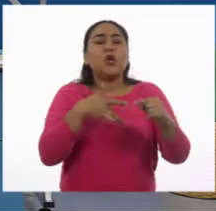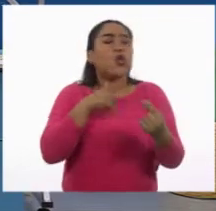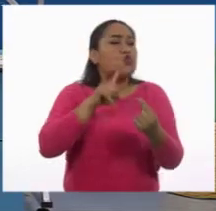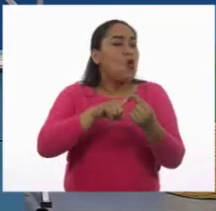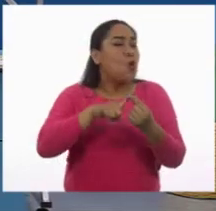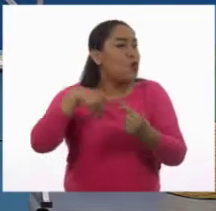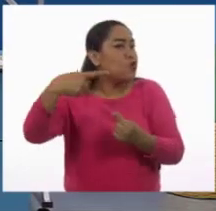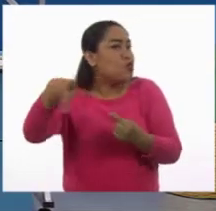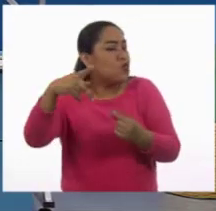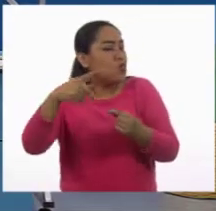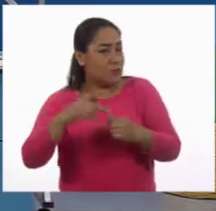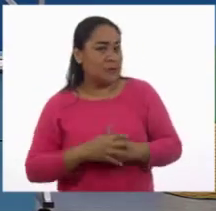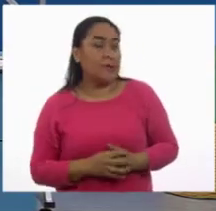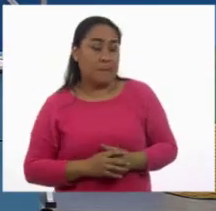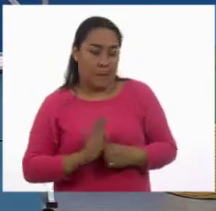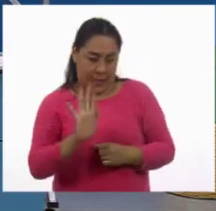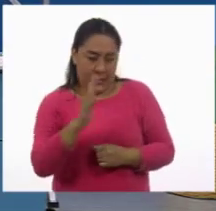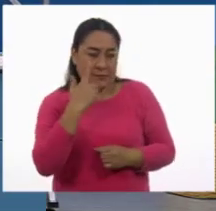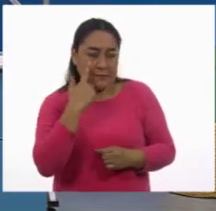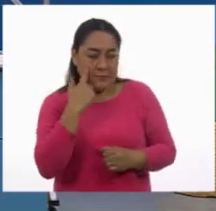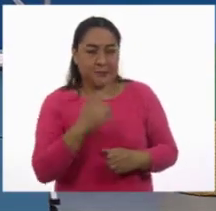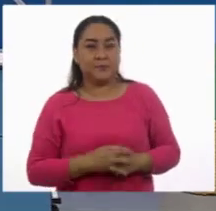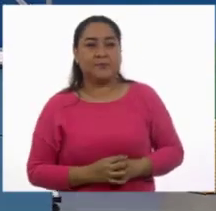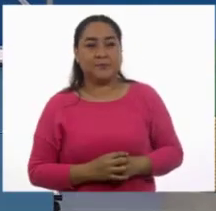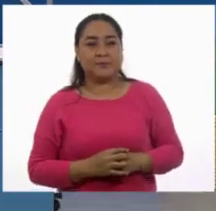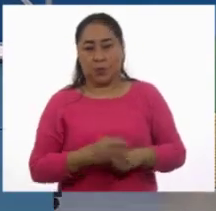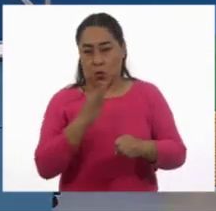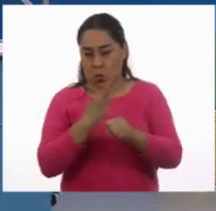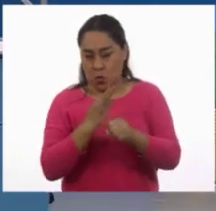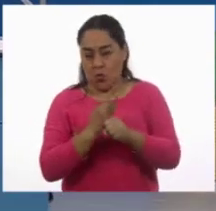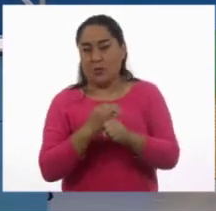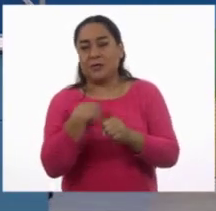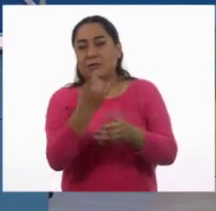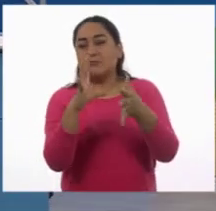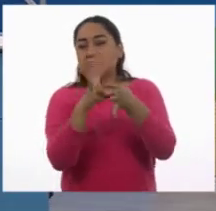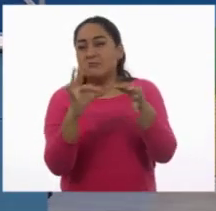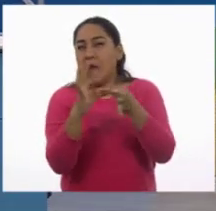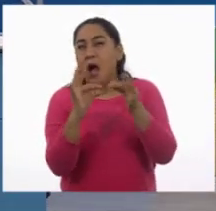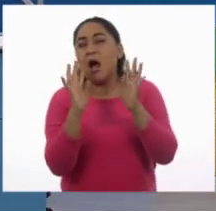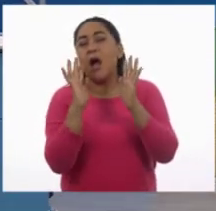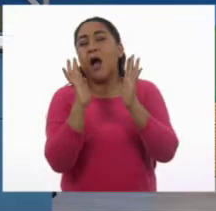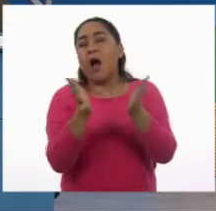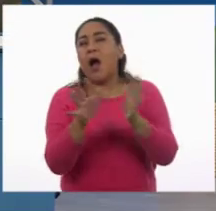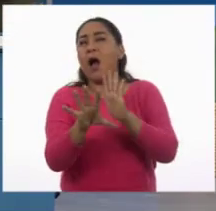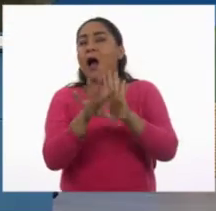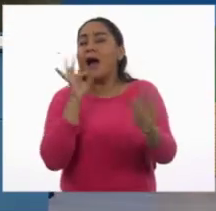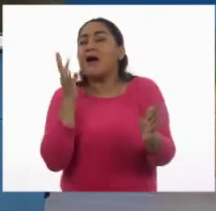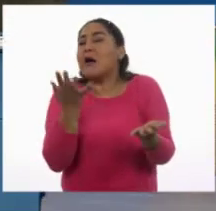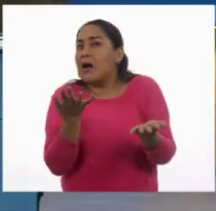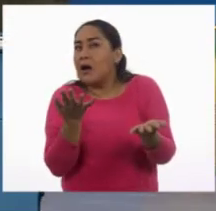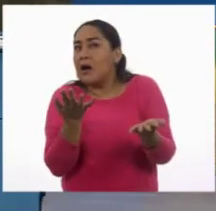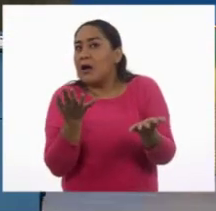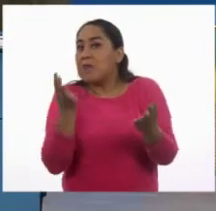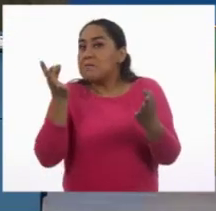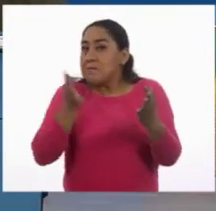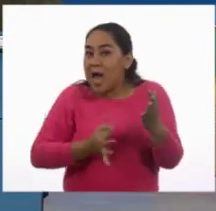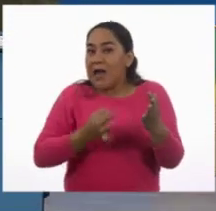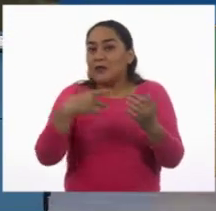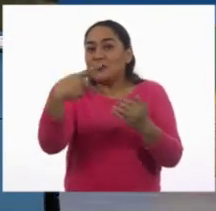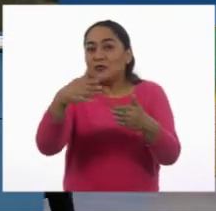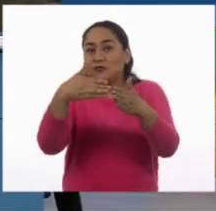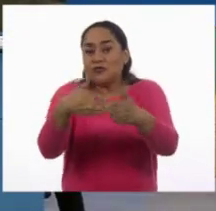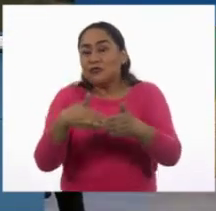instrucciones o parte de cómo se tiene que decir para que nosotros sepamos muy bien si ya le dimos o no a la